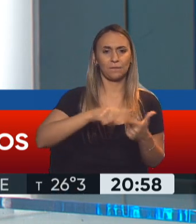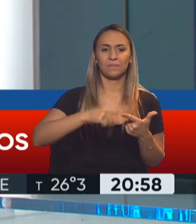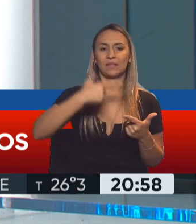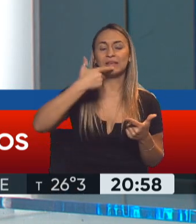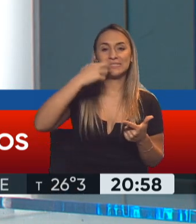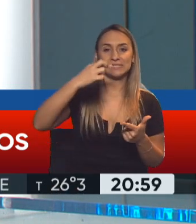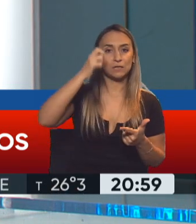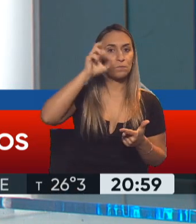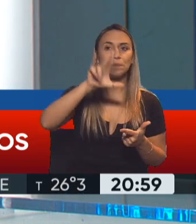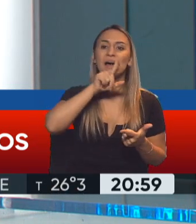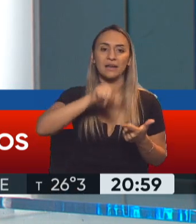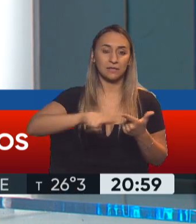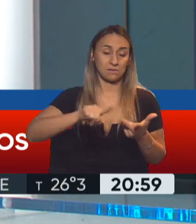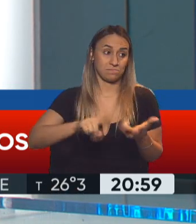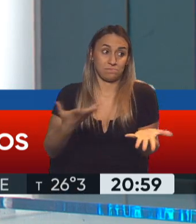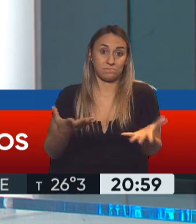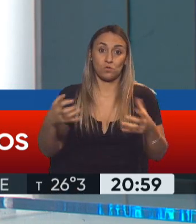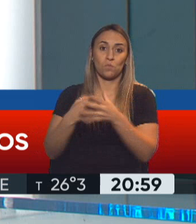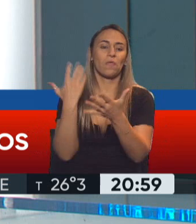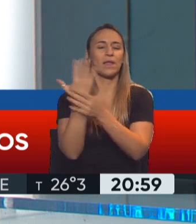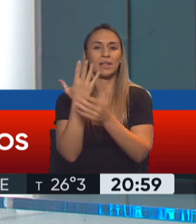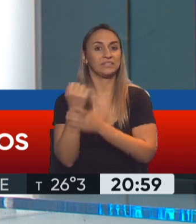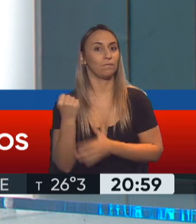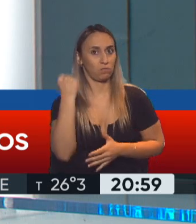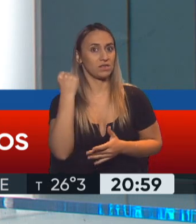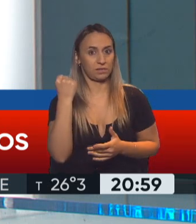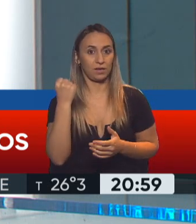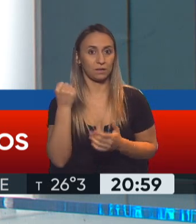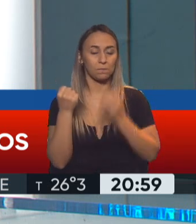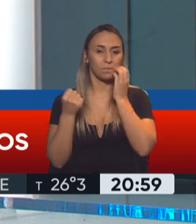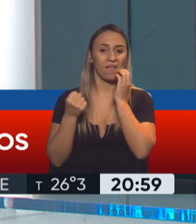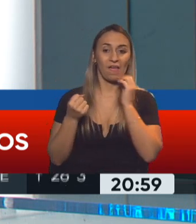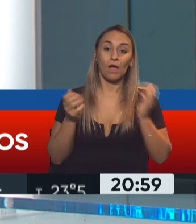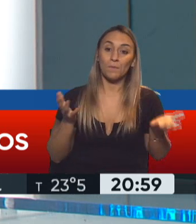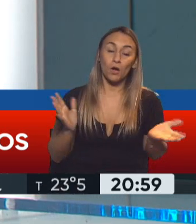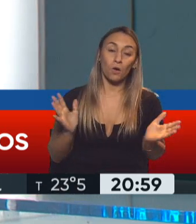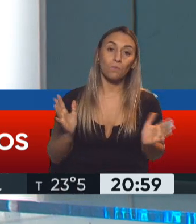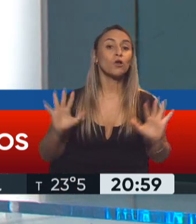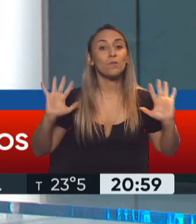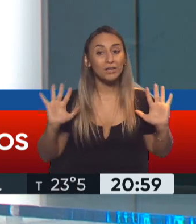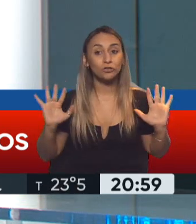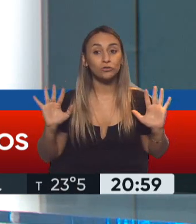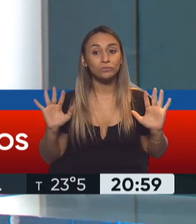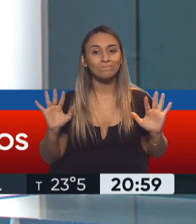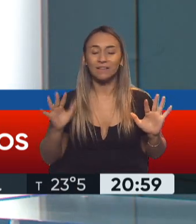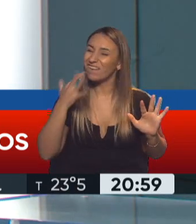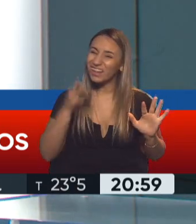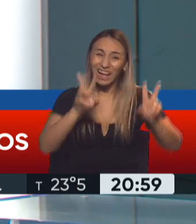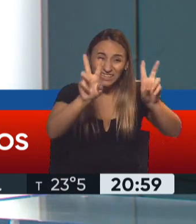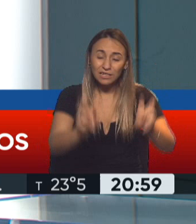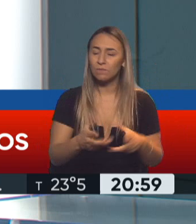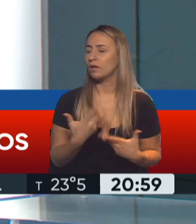representa el sector más derechista a la argentina me parece por lo menos por lo menos es agotador